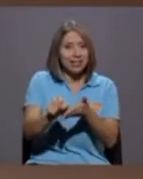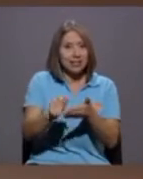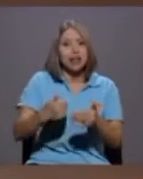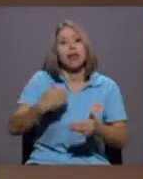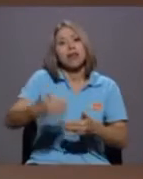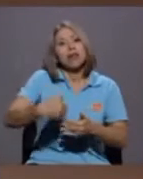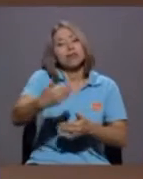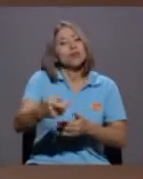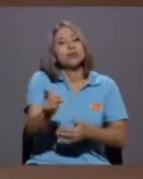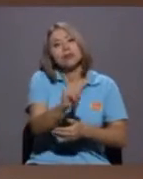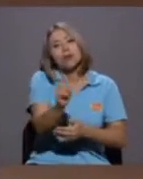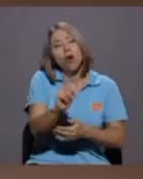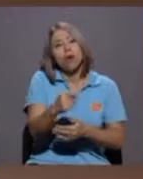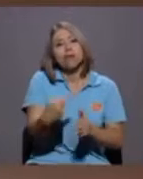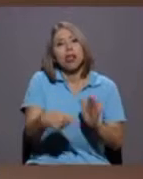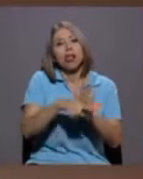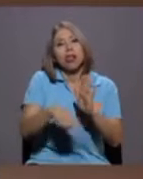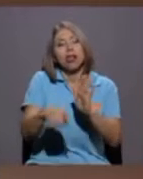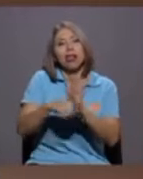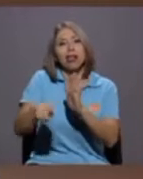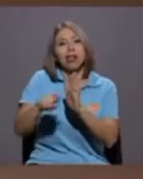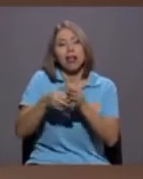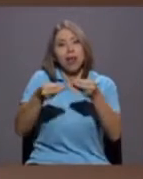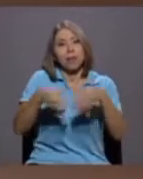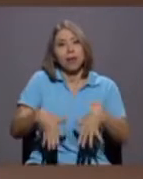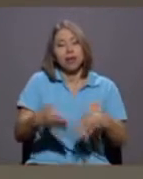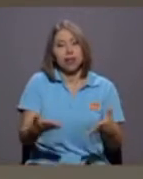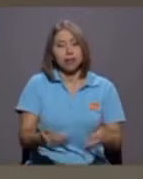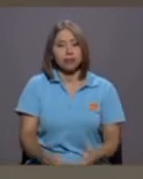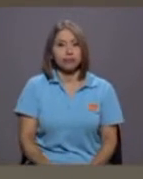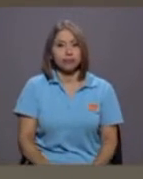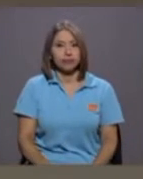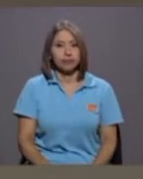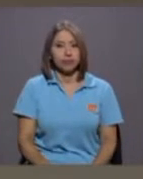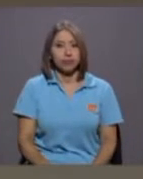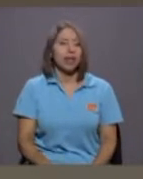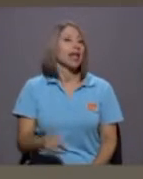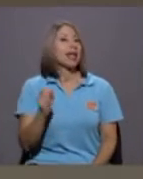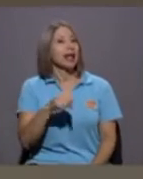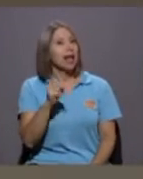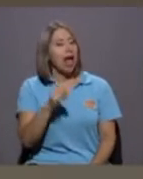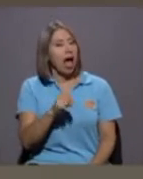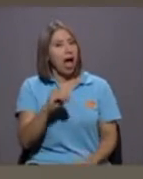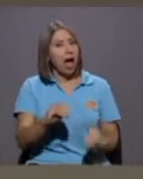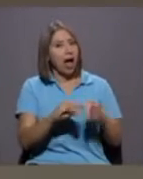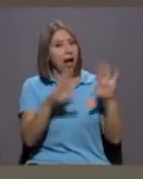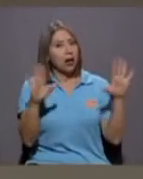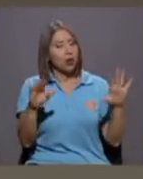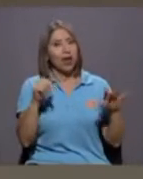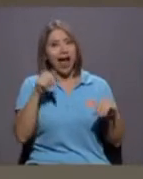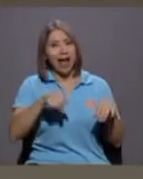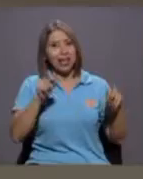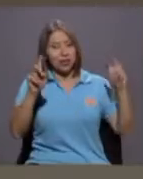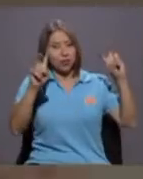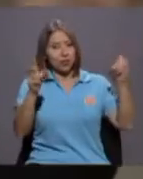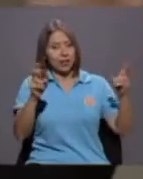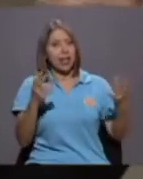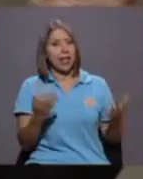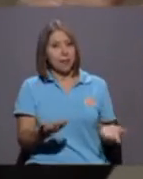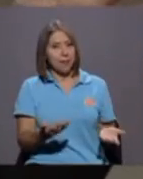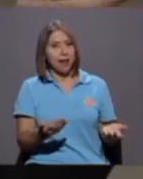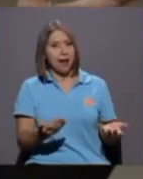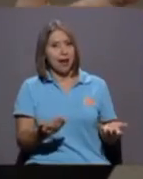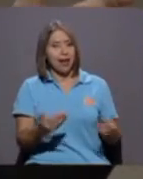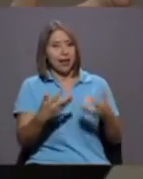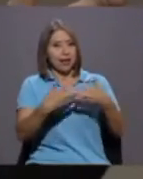posteriormente ese efecto negativo en términos de la pérdida que sufrimos. Claro, y aquí viene un tema dentro del sector privado, que es